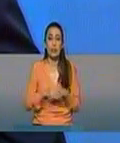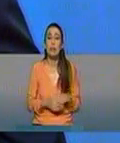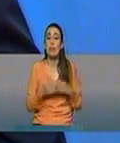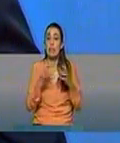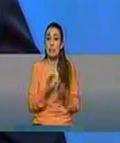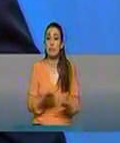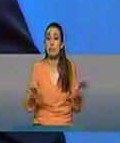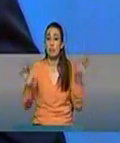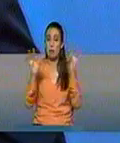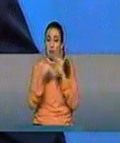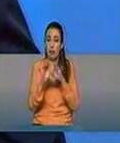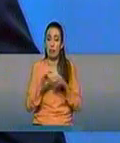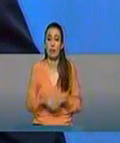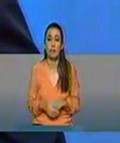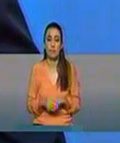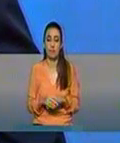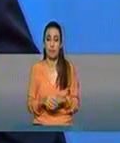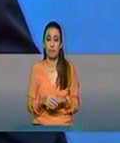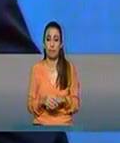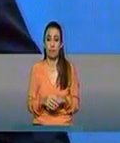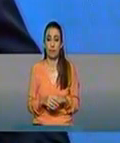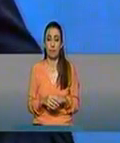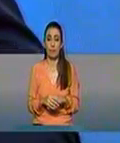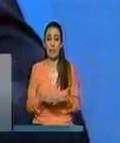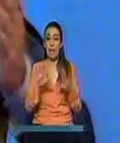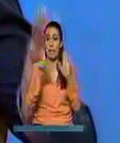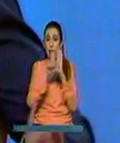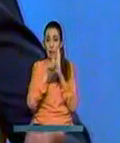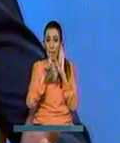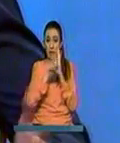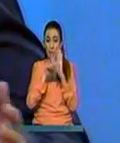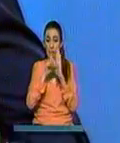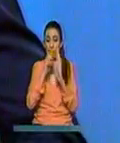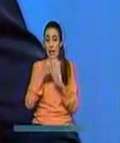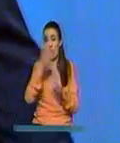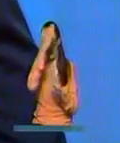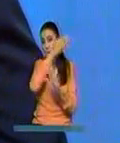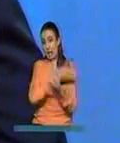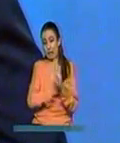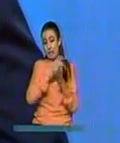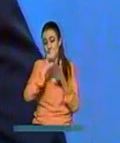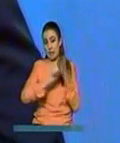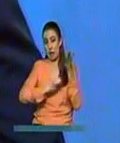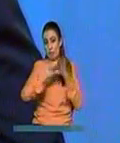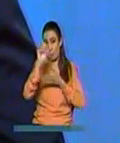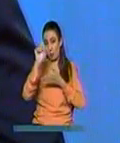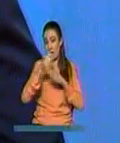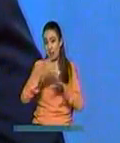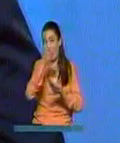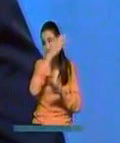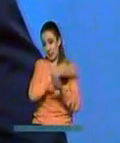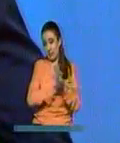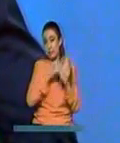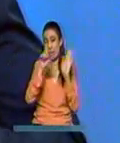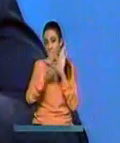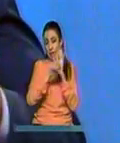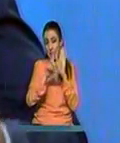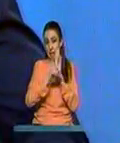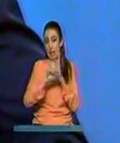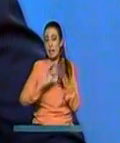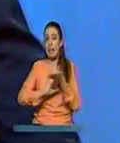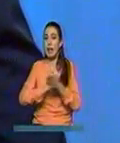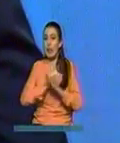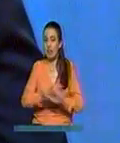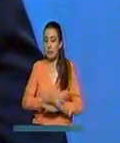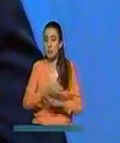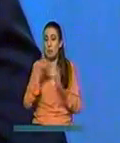es importante. En la ley que se mandó el año pasado y que fue aprobada, y luego se procedió a emitir